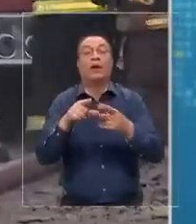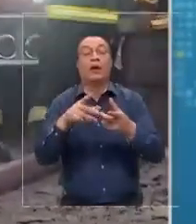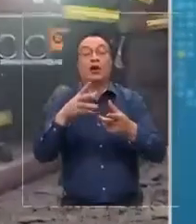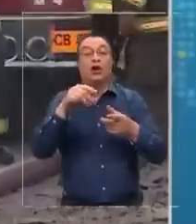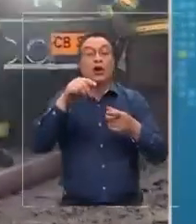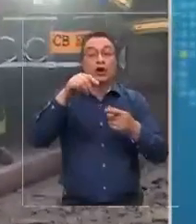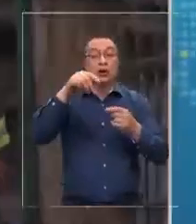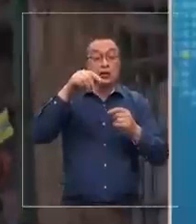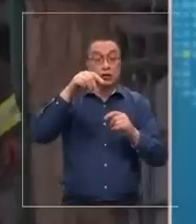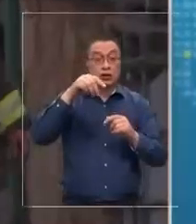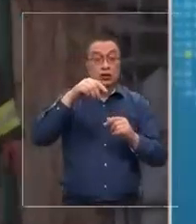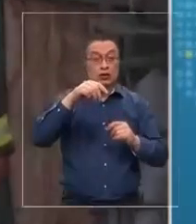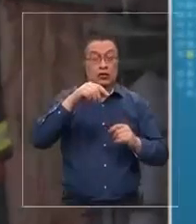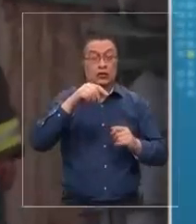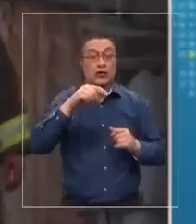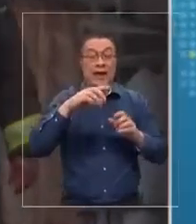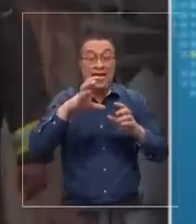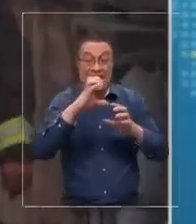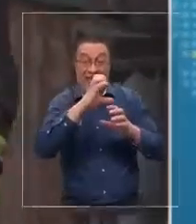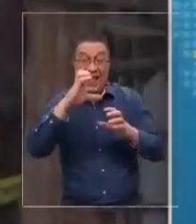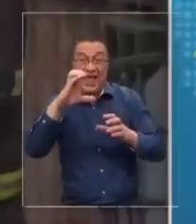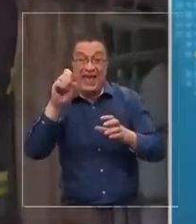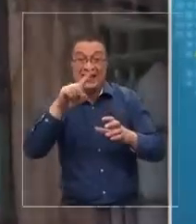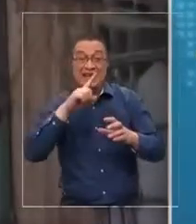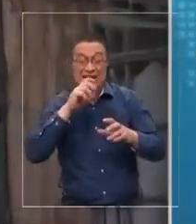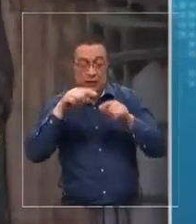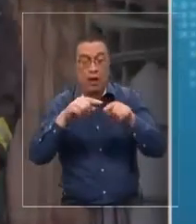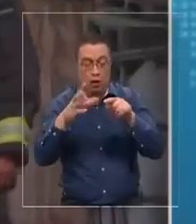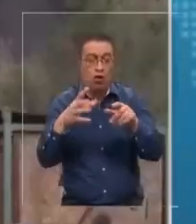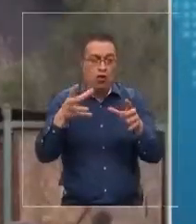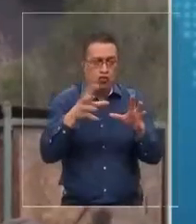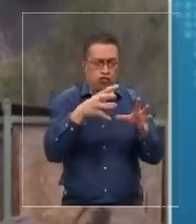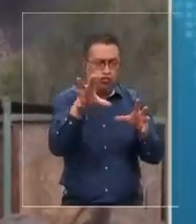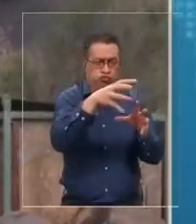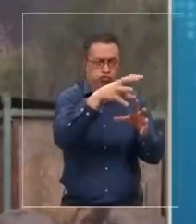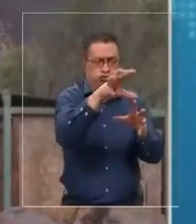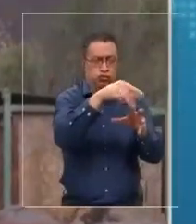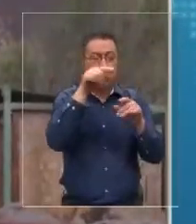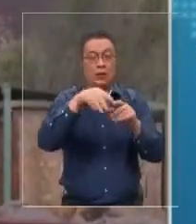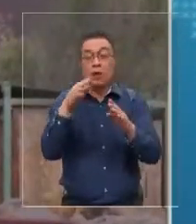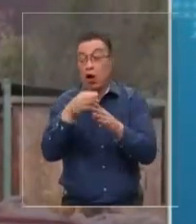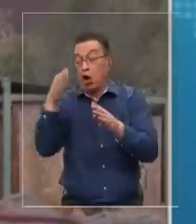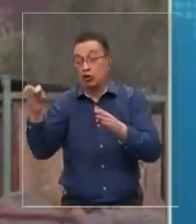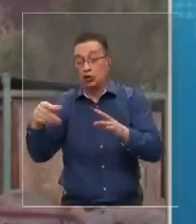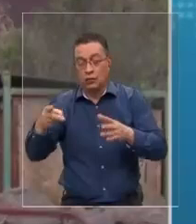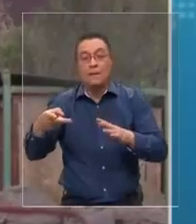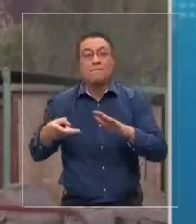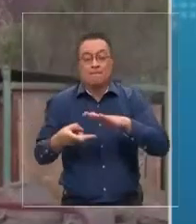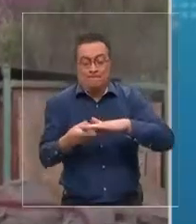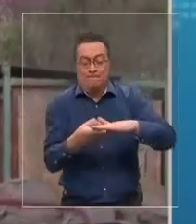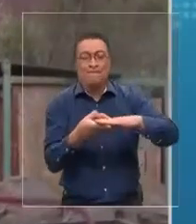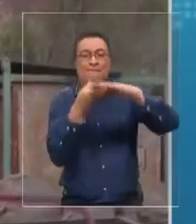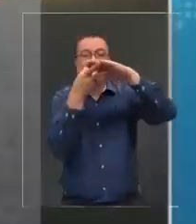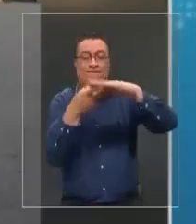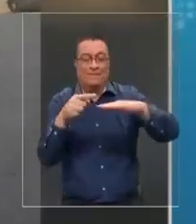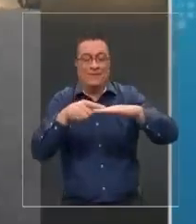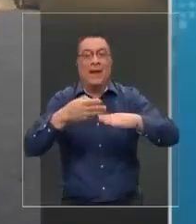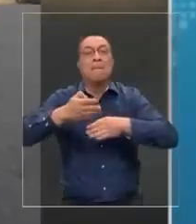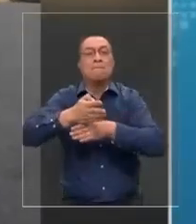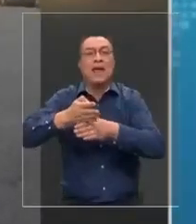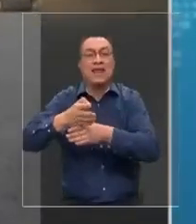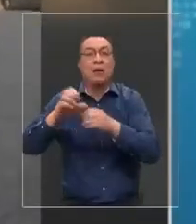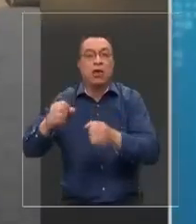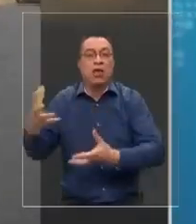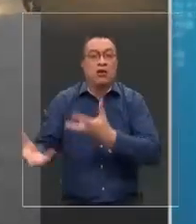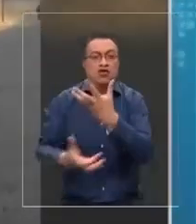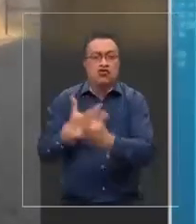a que hacia el lado poniente justamente hay otra empresa que trabaja con diferentes pallets y hay mucho material que fácilmente